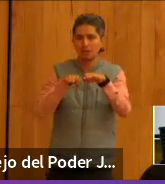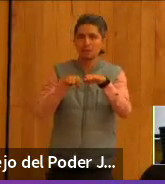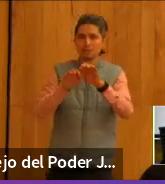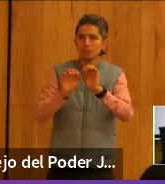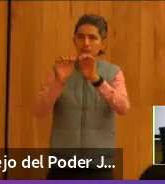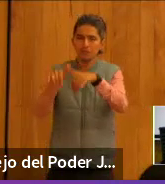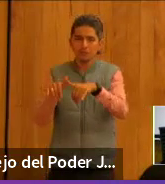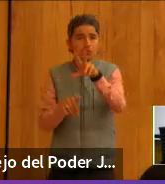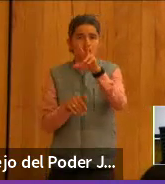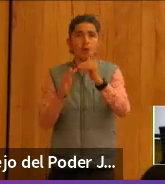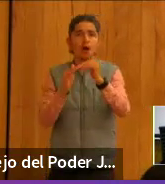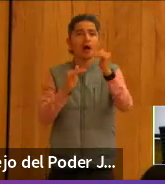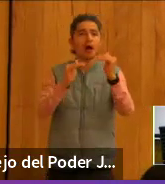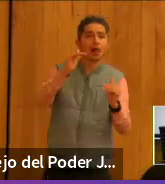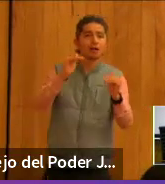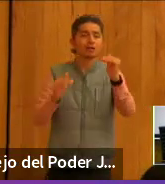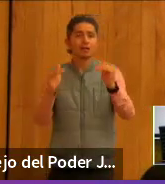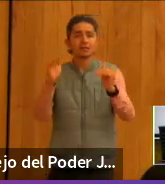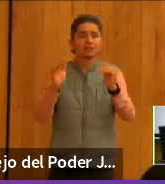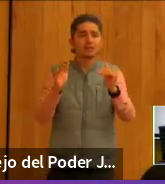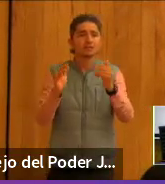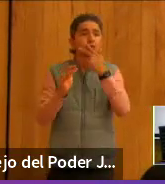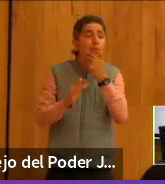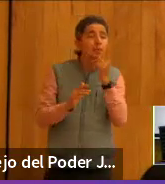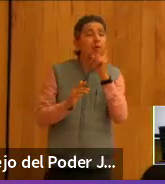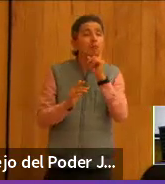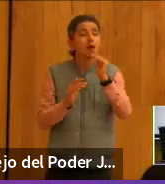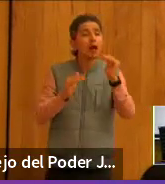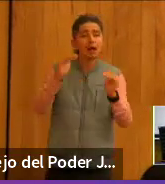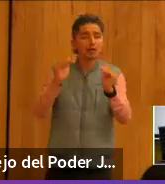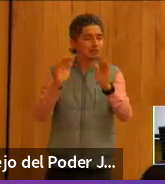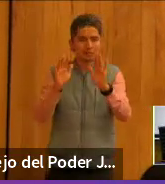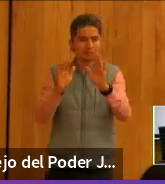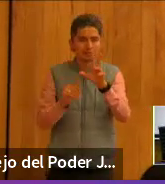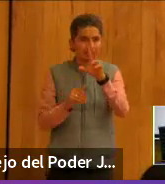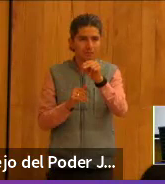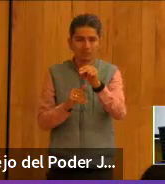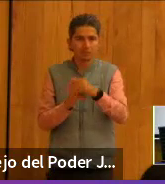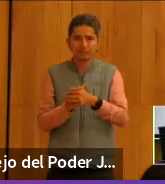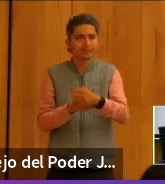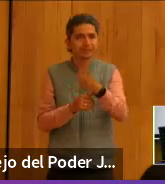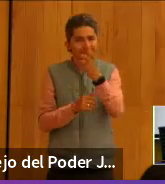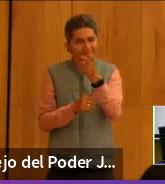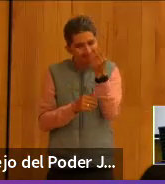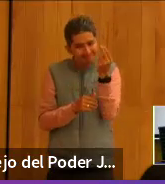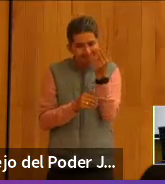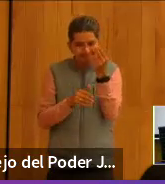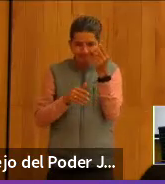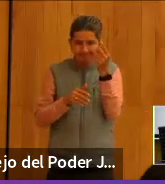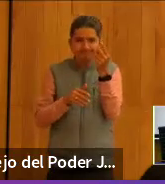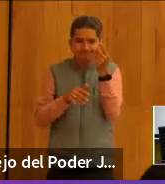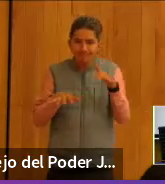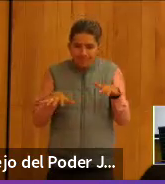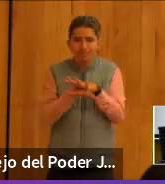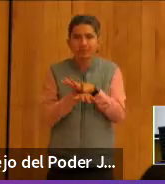ser distinguidas por cuestiones de género. Es decir, que se busca limar o restar